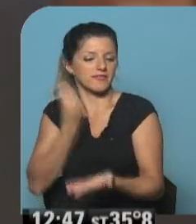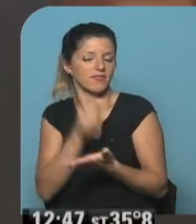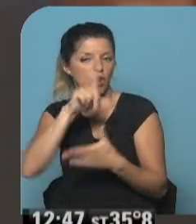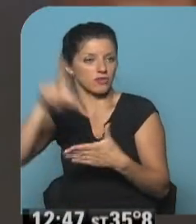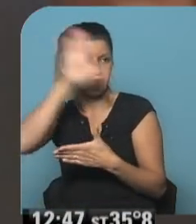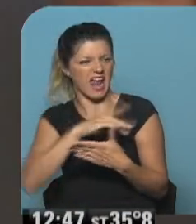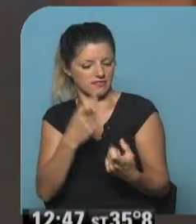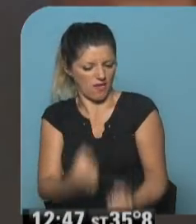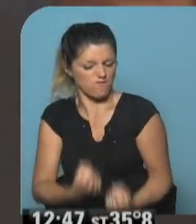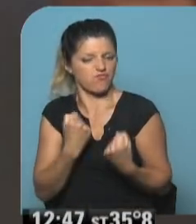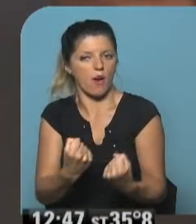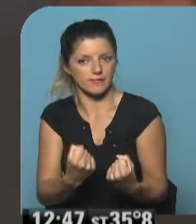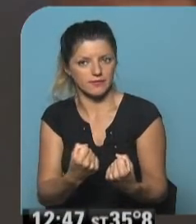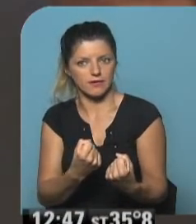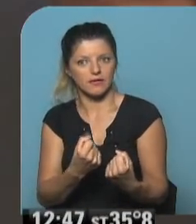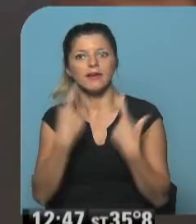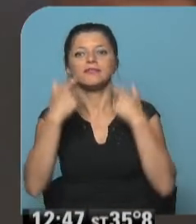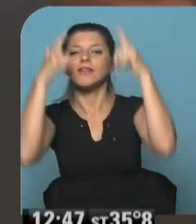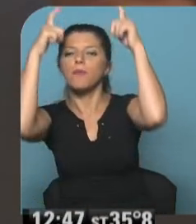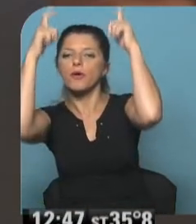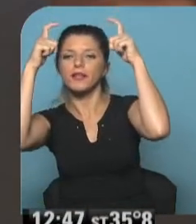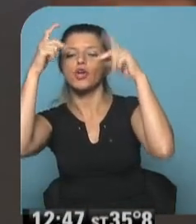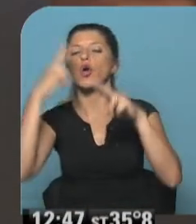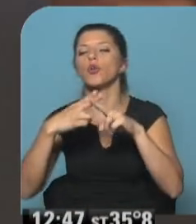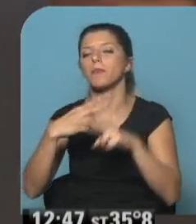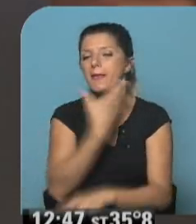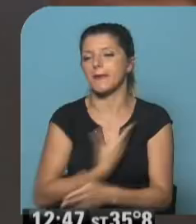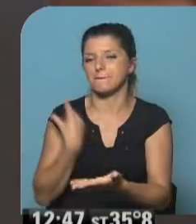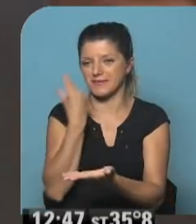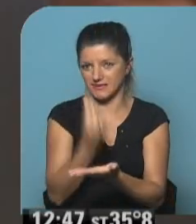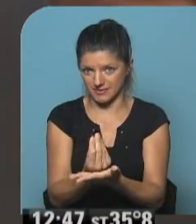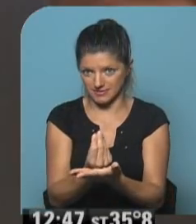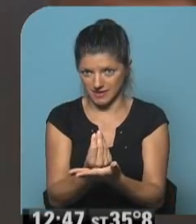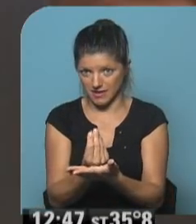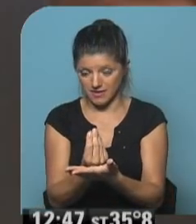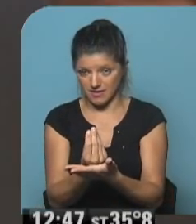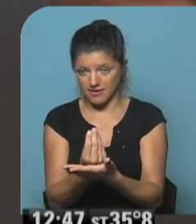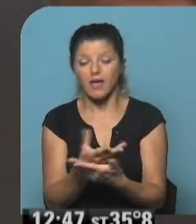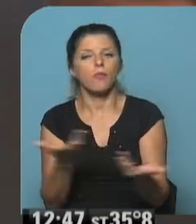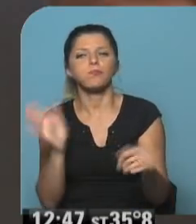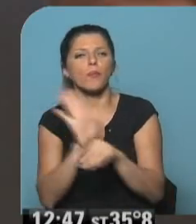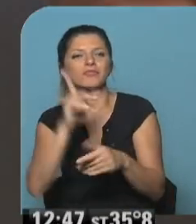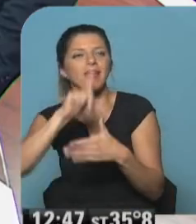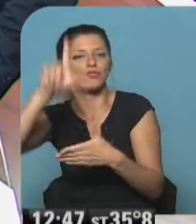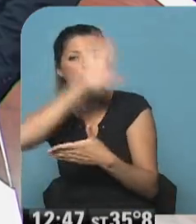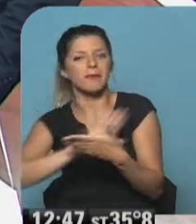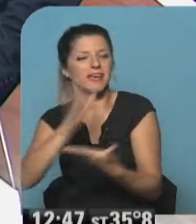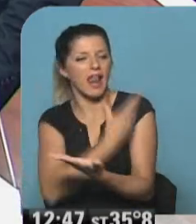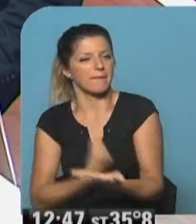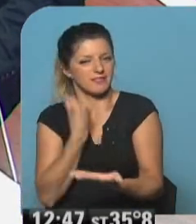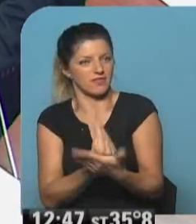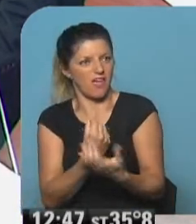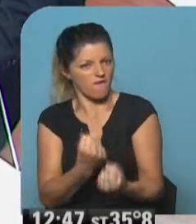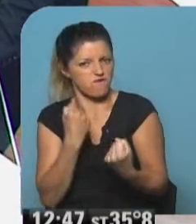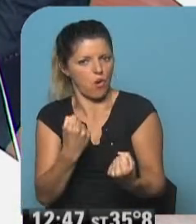decía, necesitamos reyes con nombre de presidente. O sea, se supone que la presidencia latinoamericana es una presidencia fuerte porque tiene que ejercer la